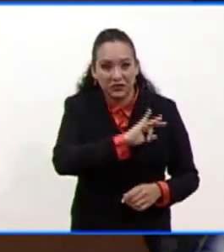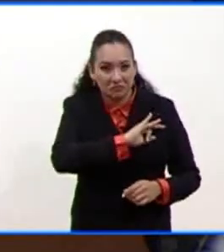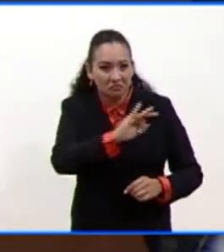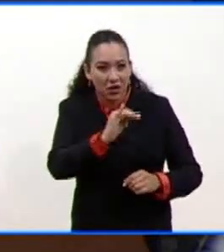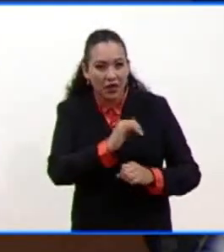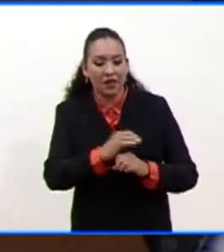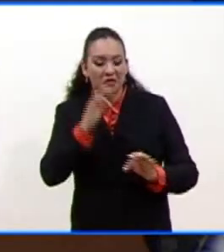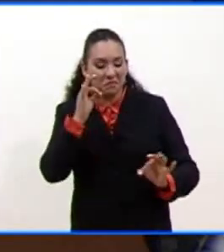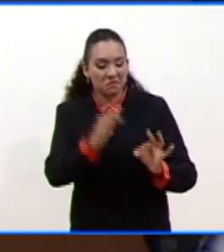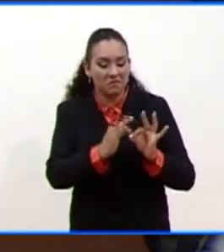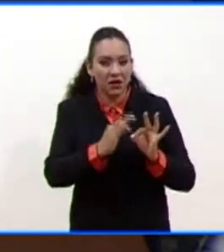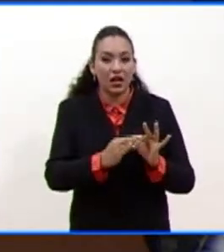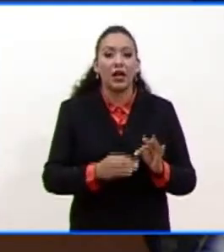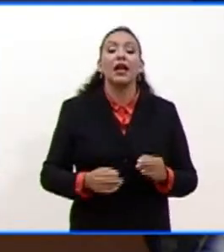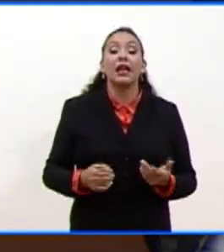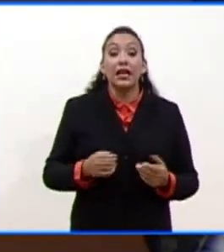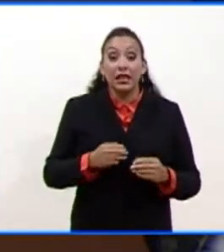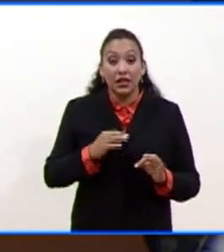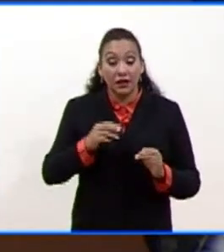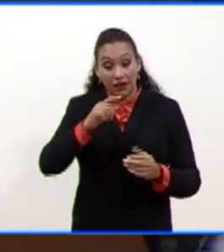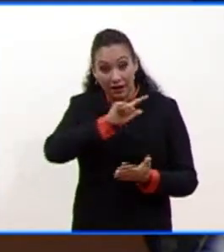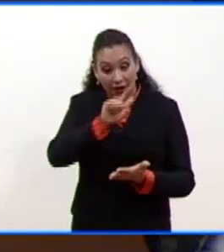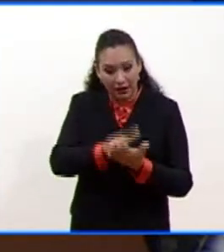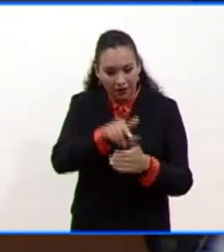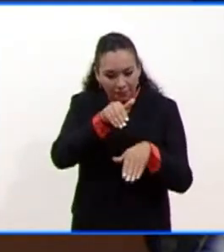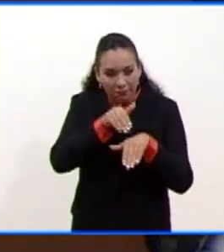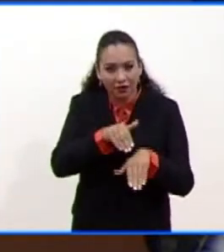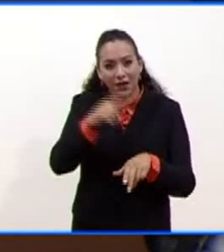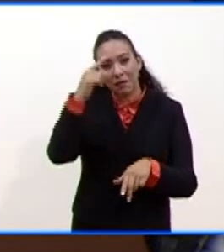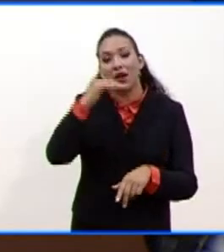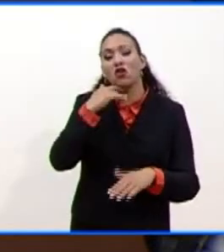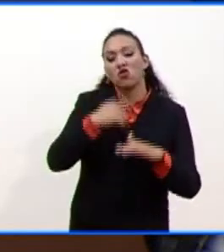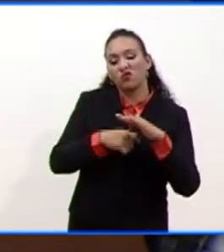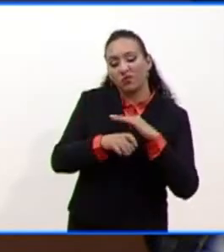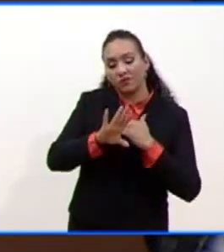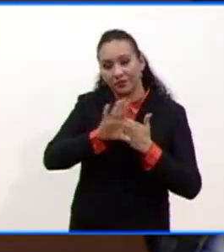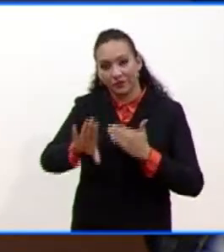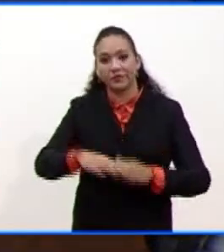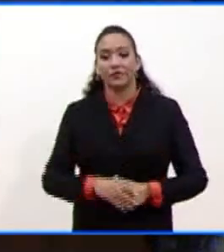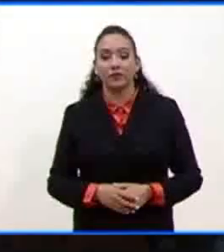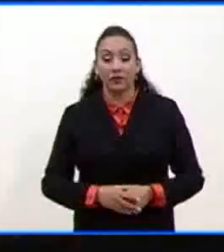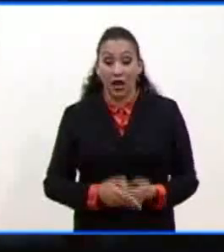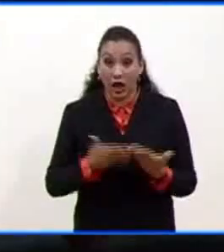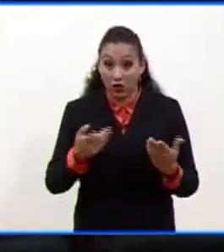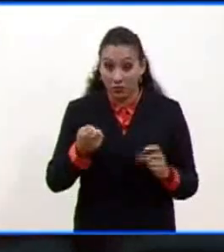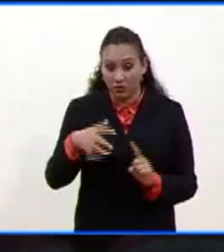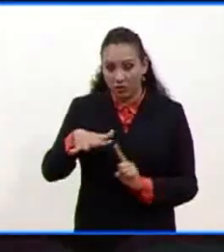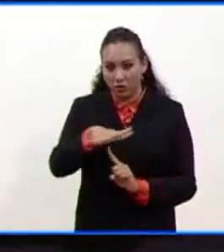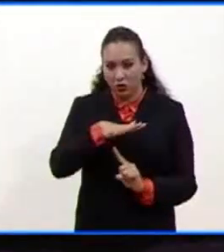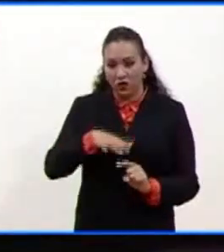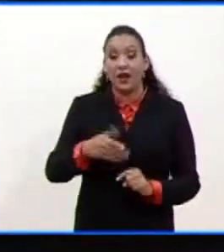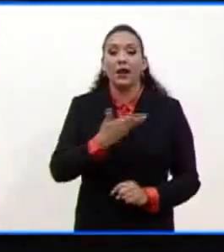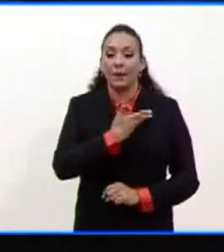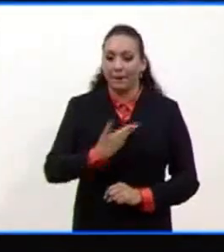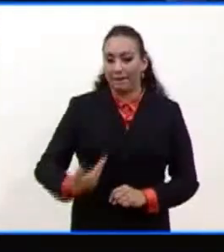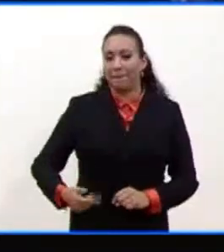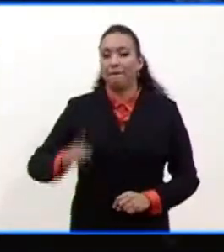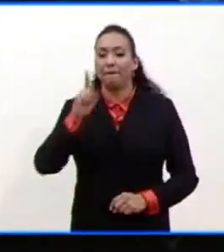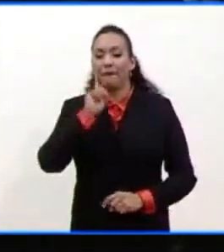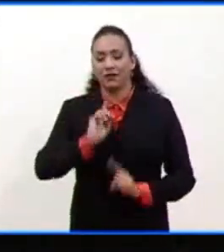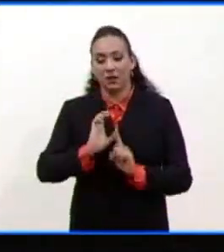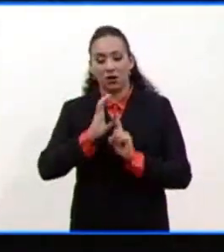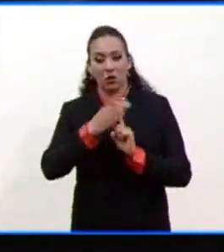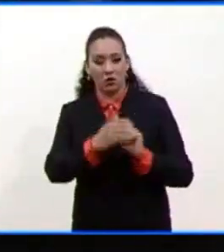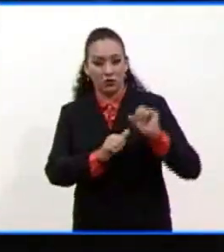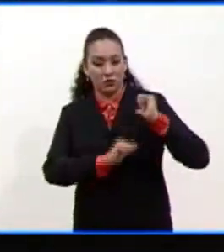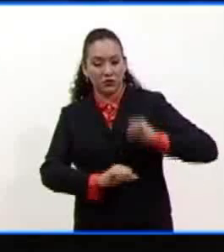sus obligaciones convencionales en esta materia. En este contexto, la también presidenta de la Comisión de Vigilancia